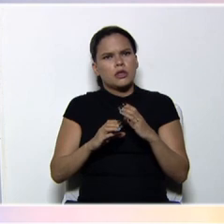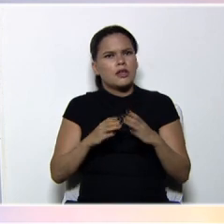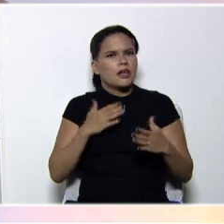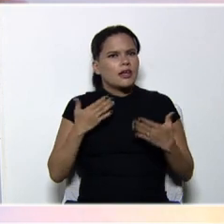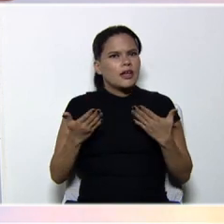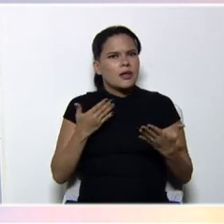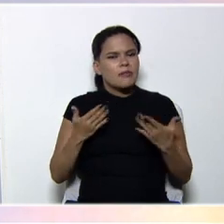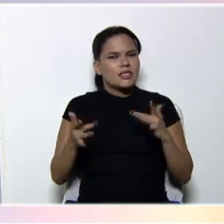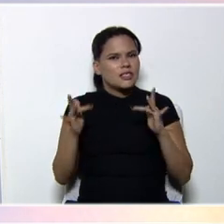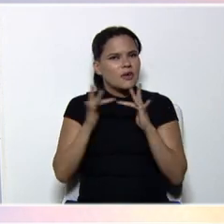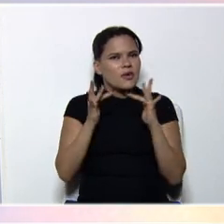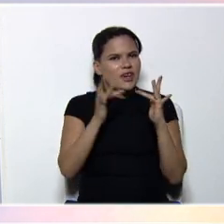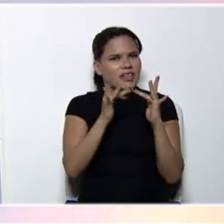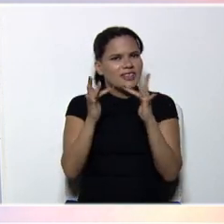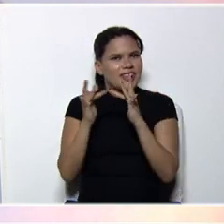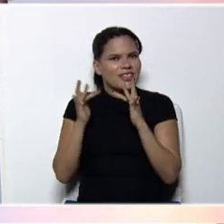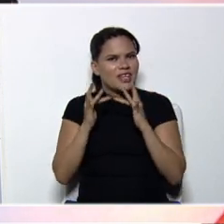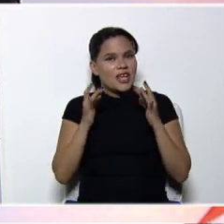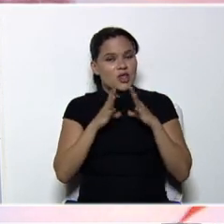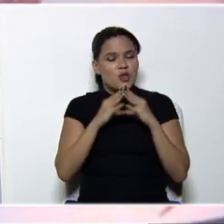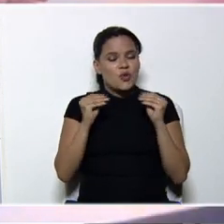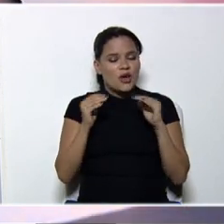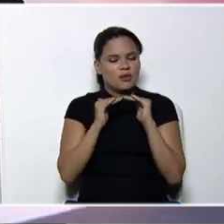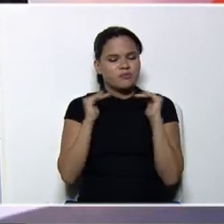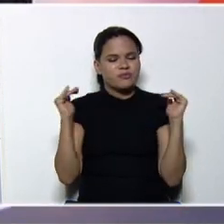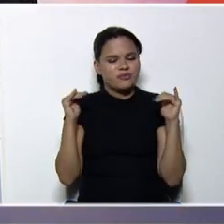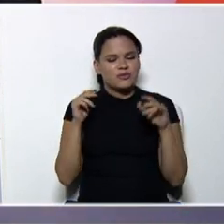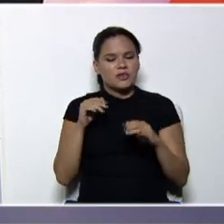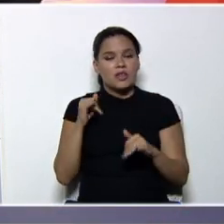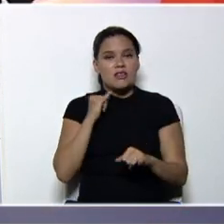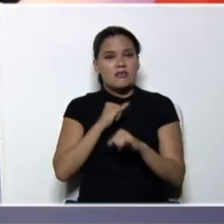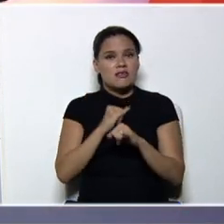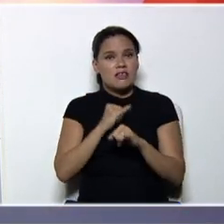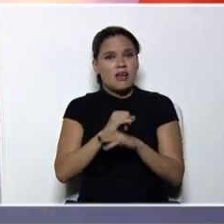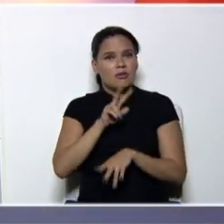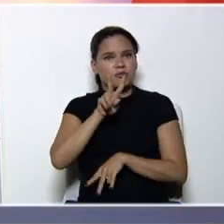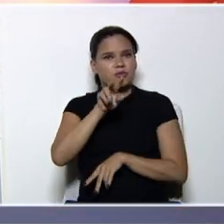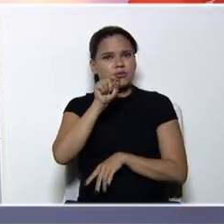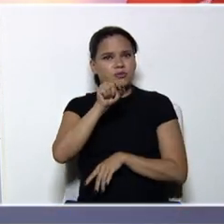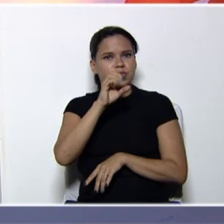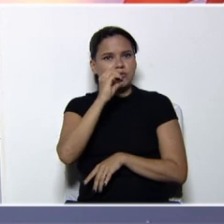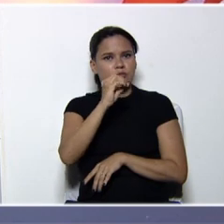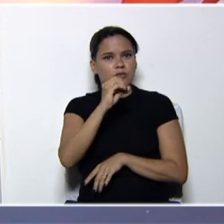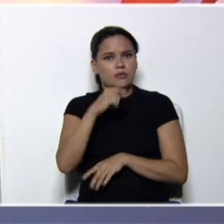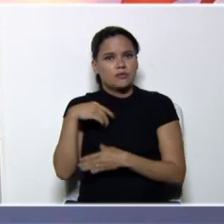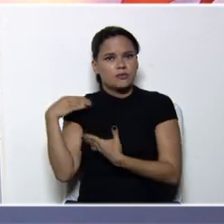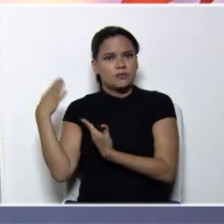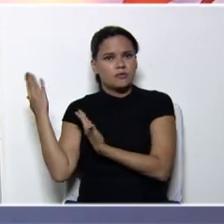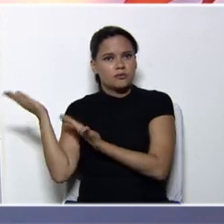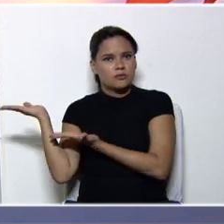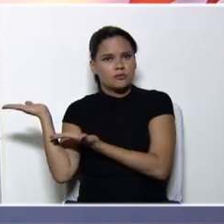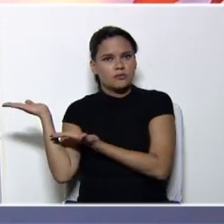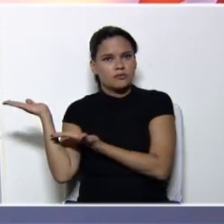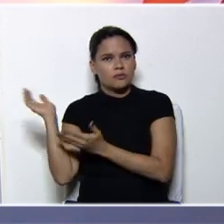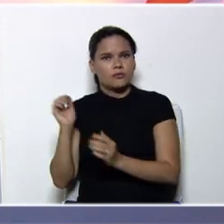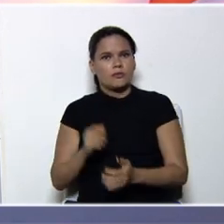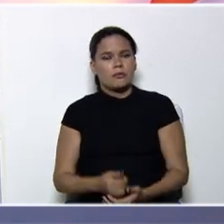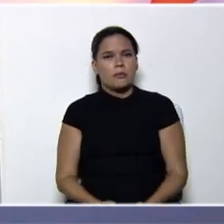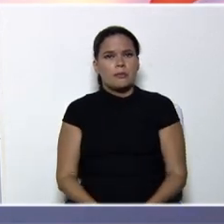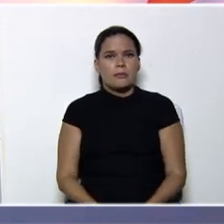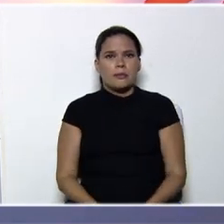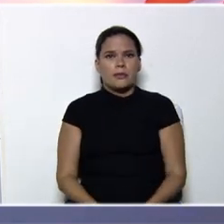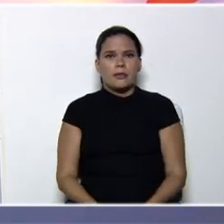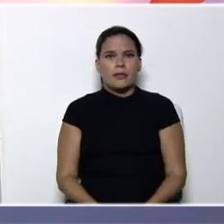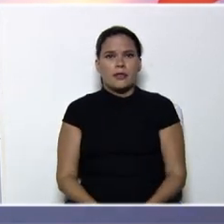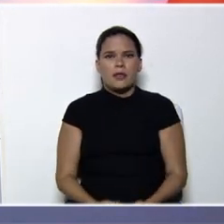parece si se van conectando en todas las plataformas digitales que aparecen en este mismo momento en nuestra pantalla?